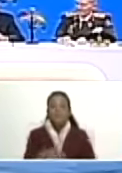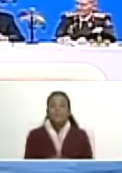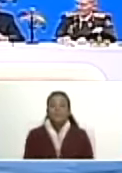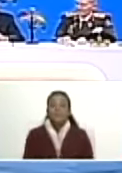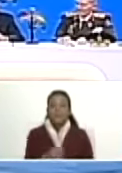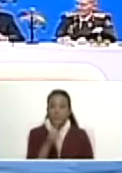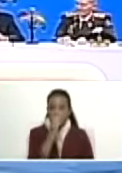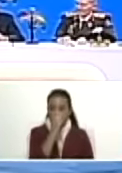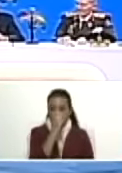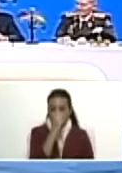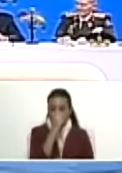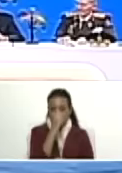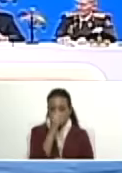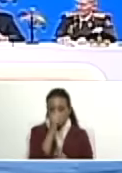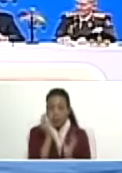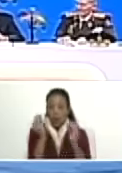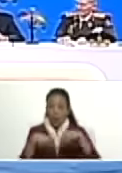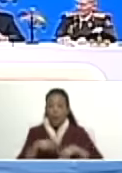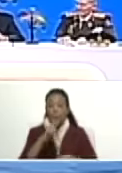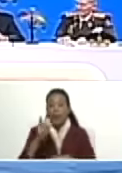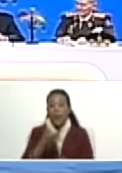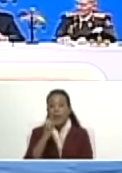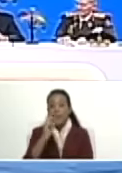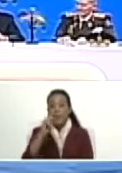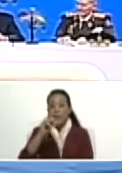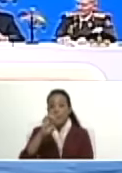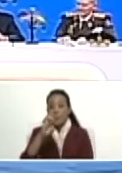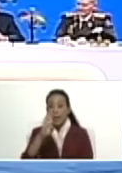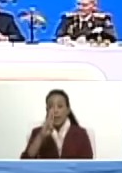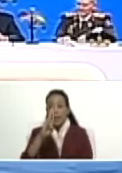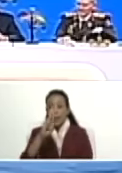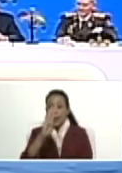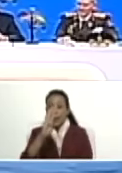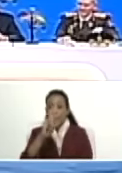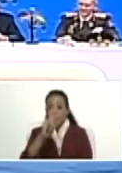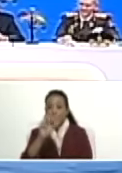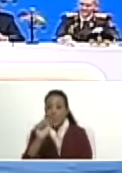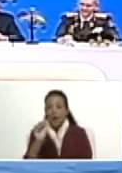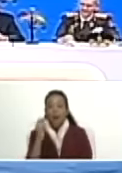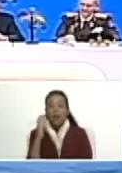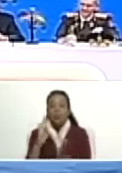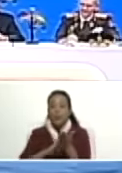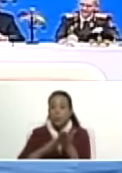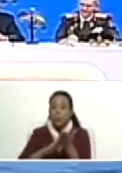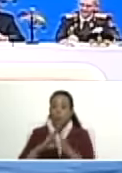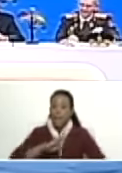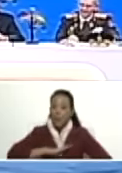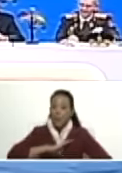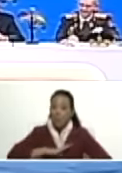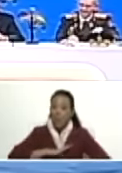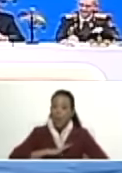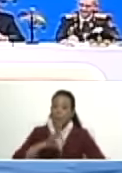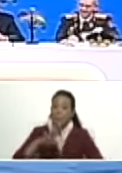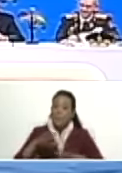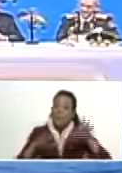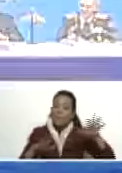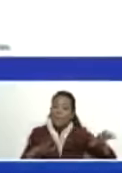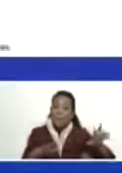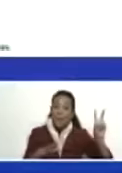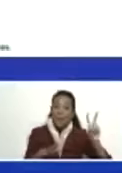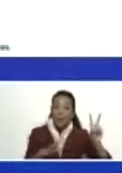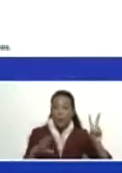1966-2015. A este lo hemos titulado Acuerdo de Ginebra y búsqueda de una solución práctica y satisfactoria para las partes.